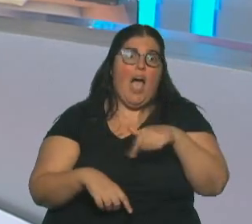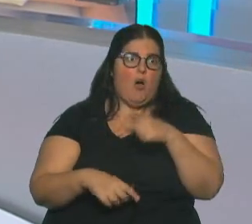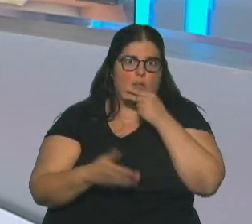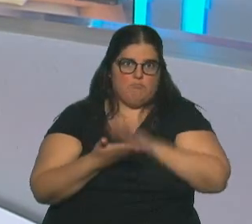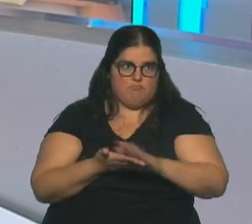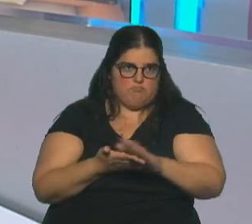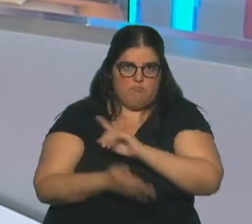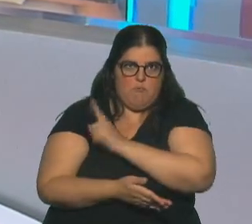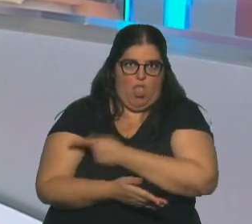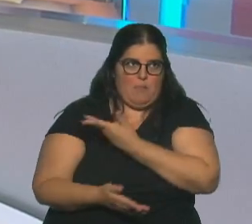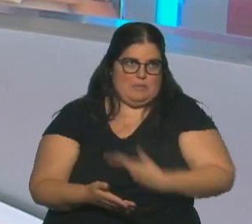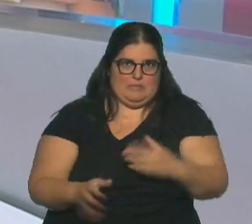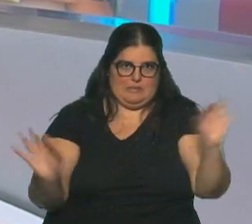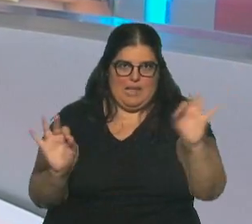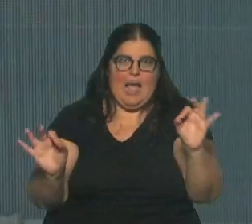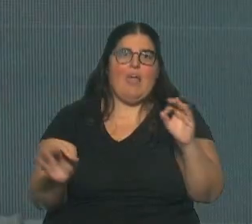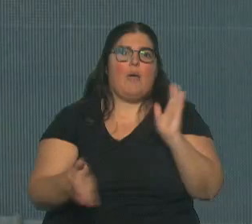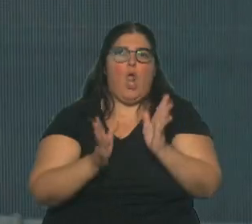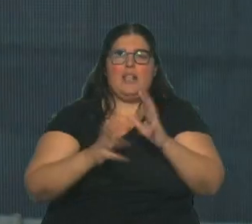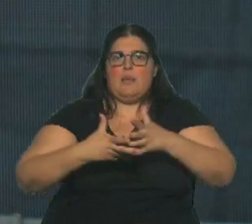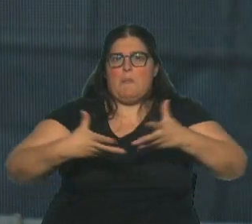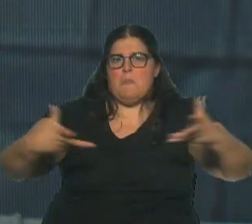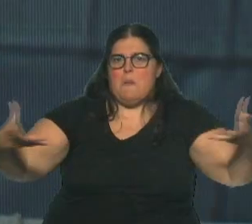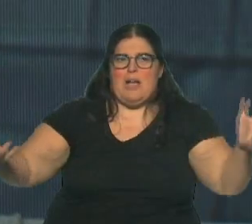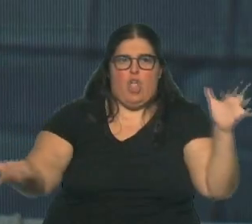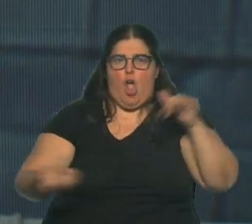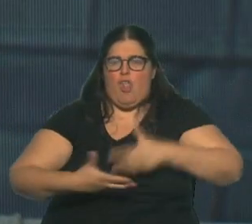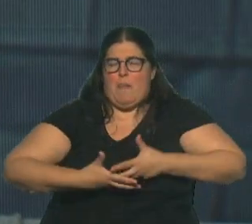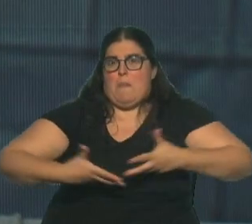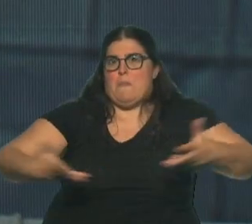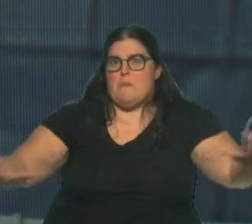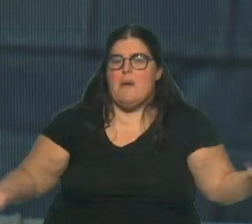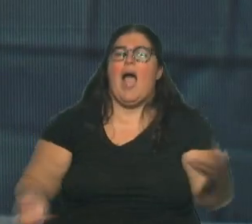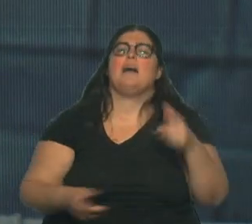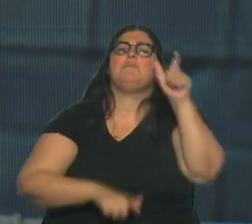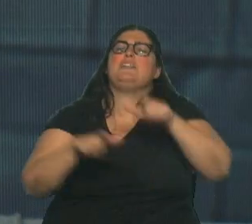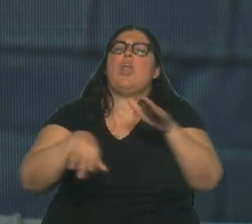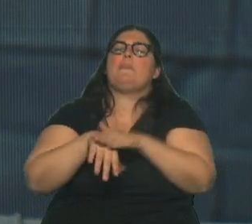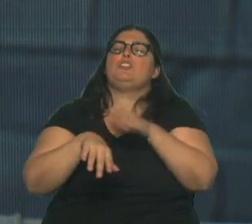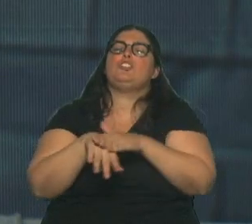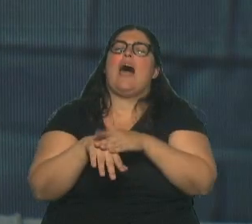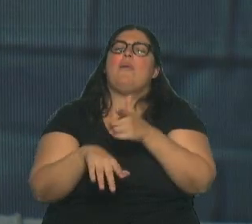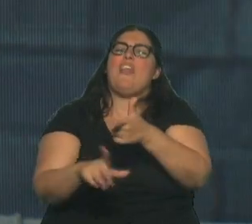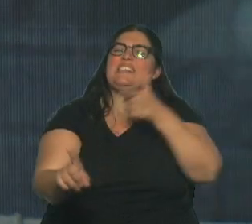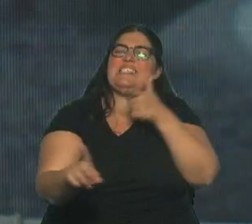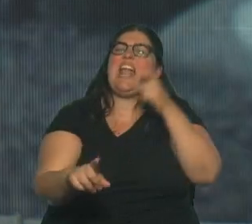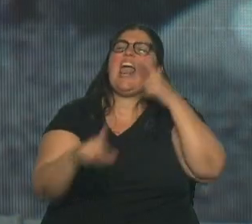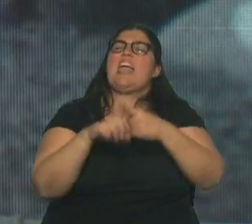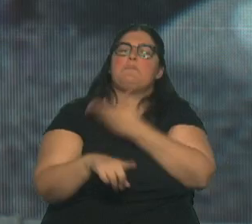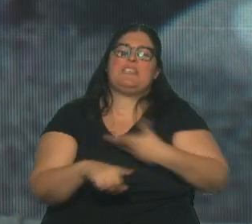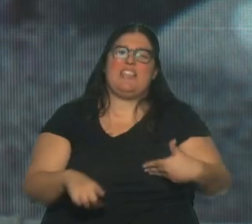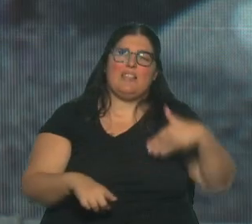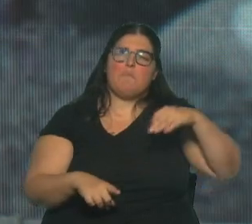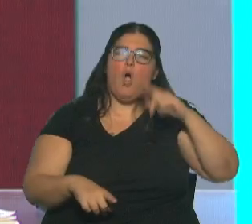una violencia que escala día a día, lo decíamos recién, los acusados de asesinar al ex mandatario,